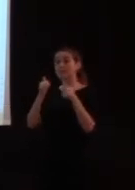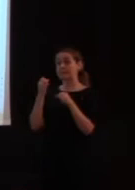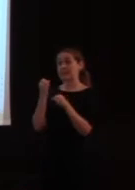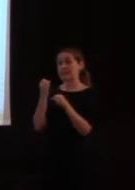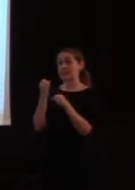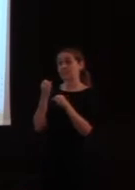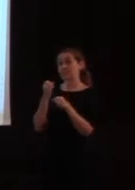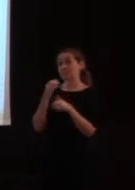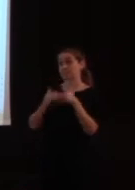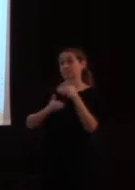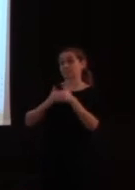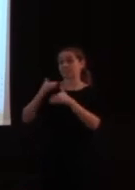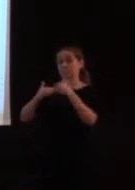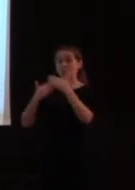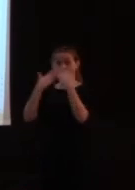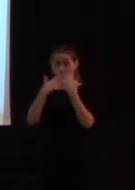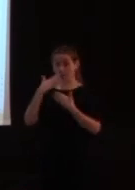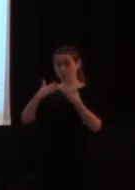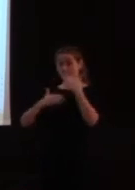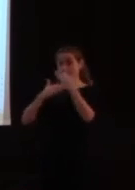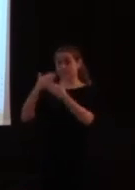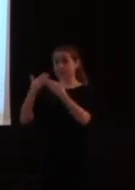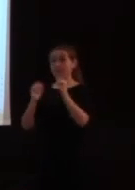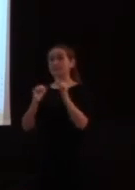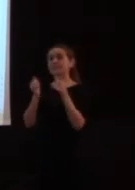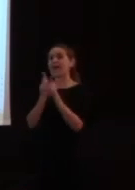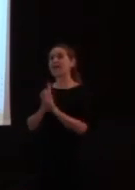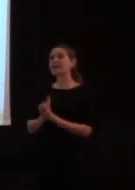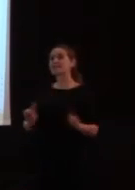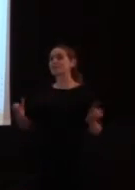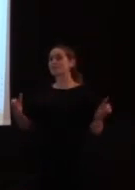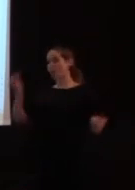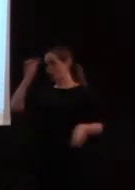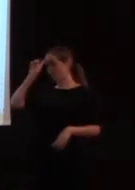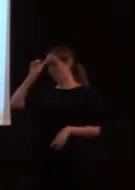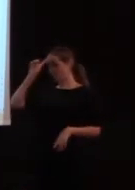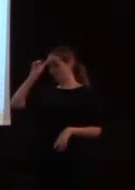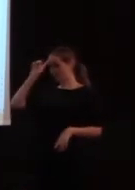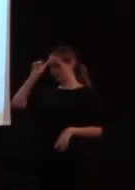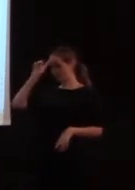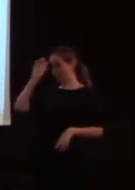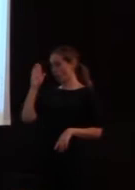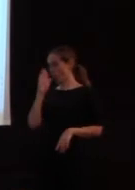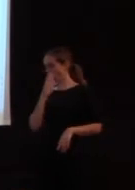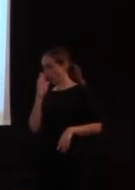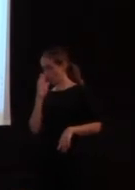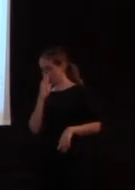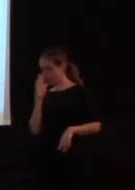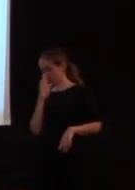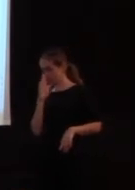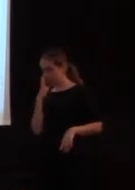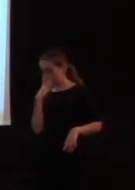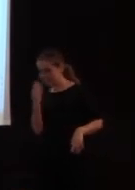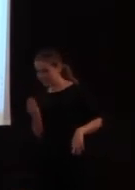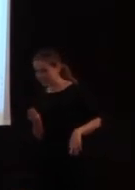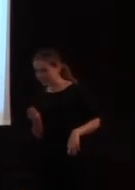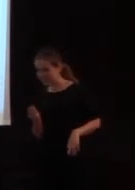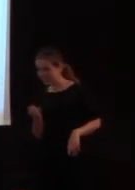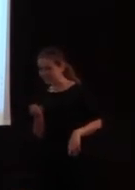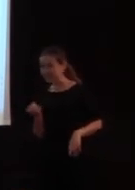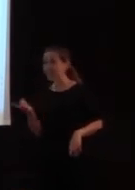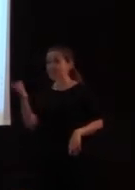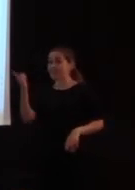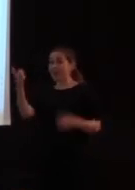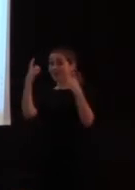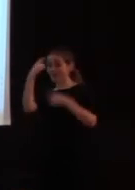escolaridad, van disimulando lo que no saben. No sé si me explico con eso. Es decir, como nosotros, ellos saben que les evaluamos,